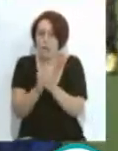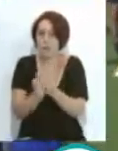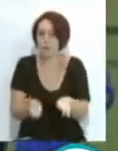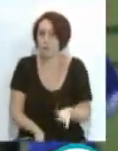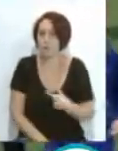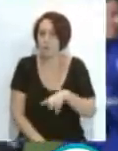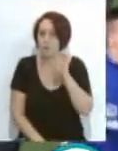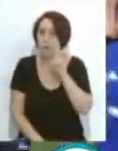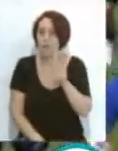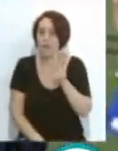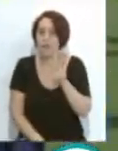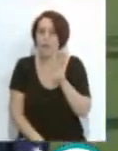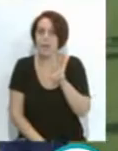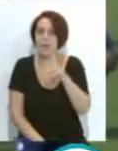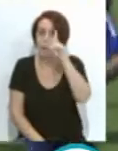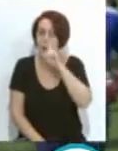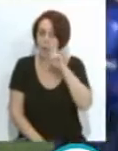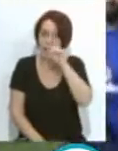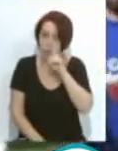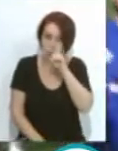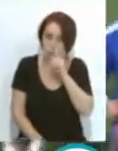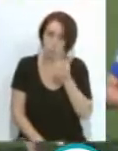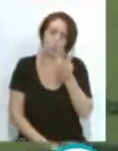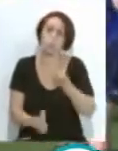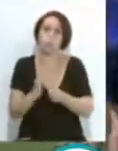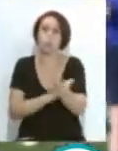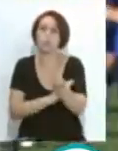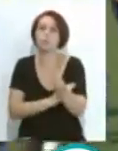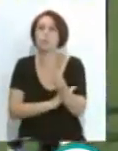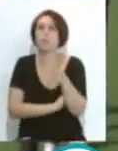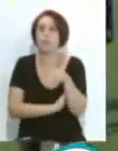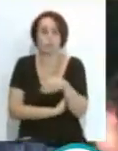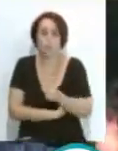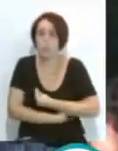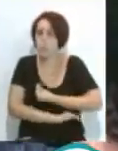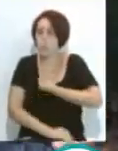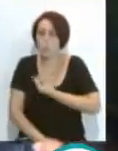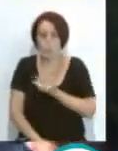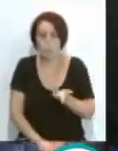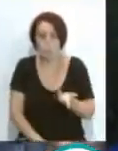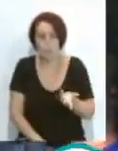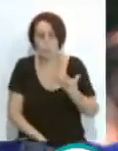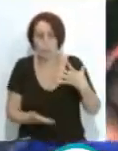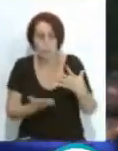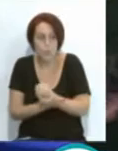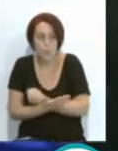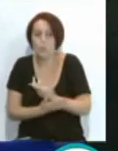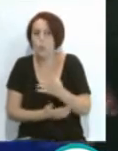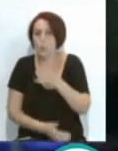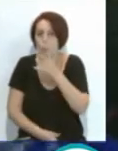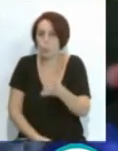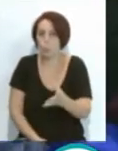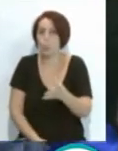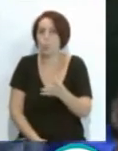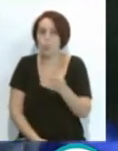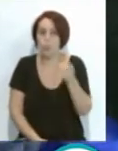al sanluqueño, que después de ese susto que nos pegamos todos, de cómo después